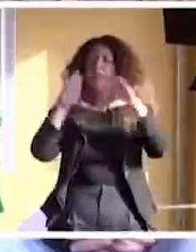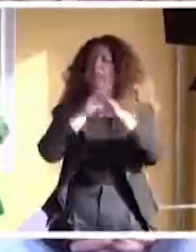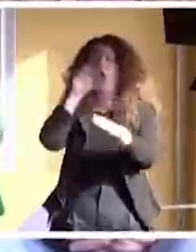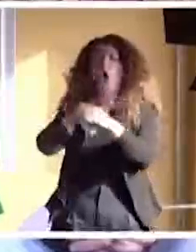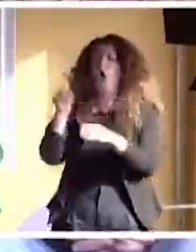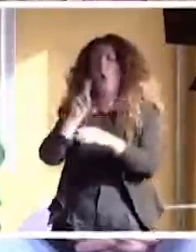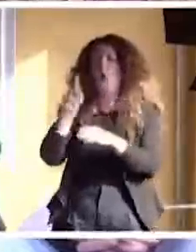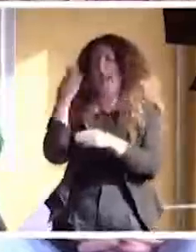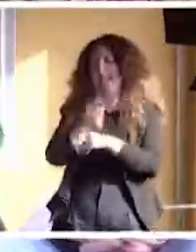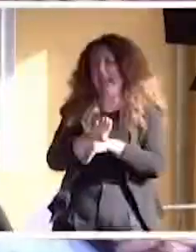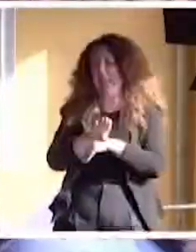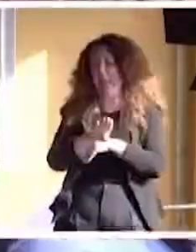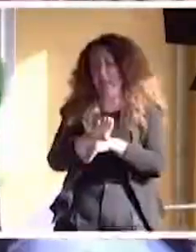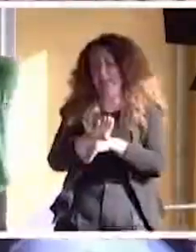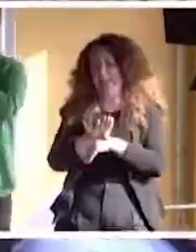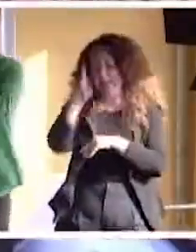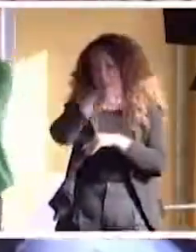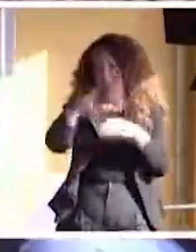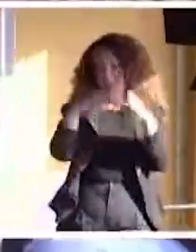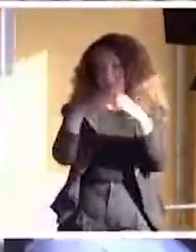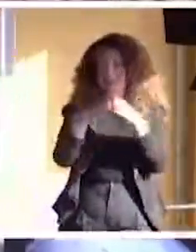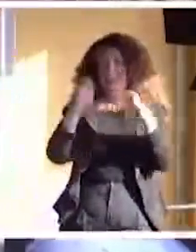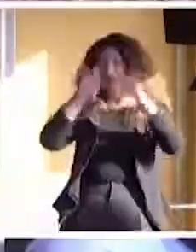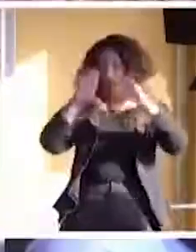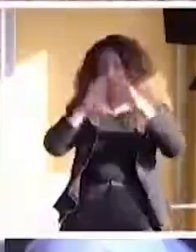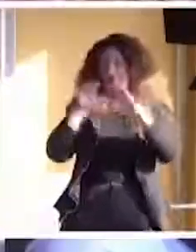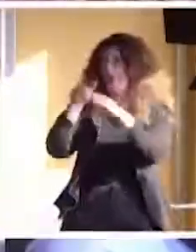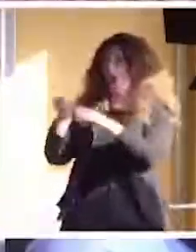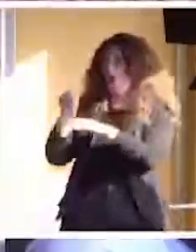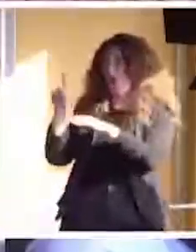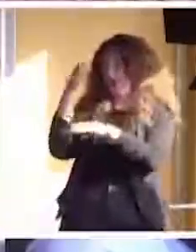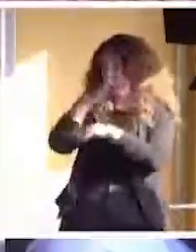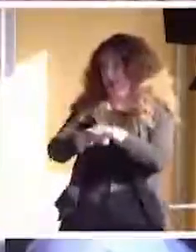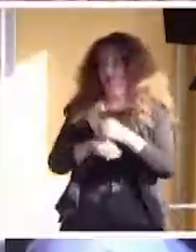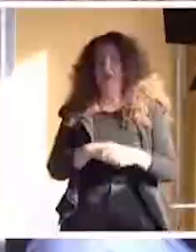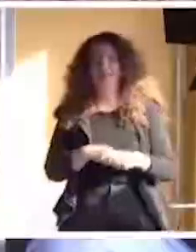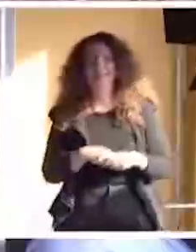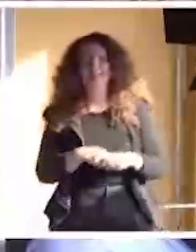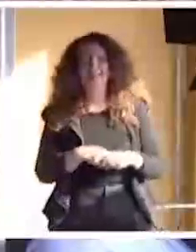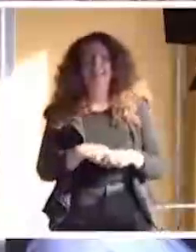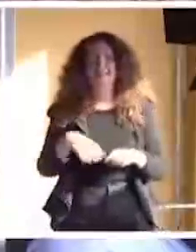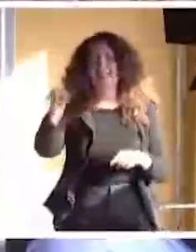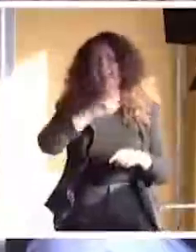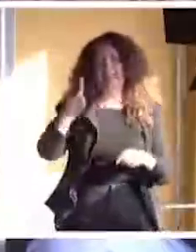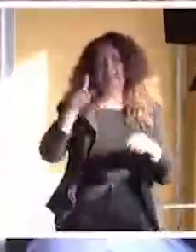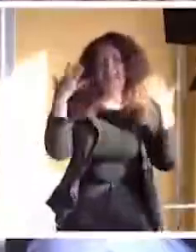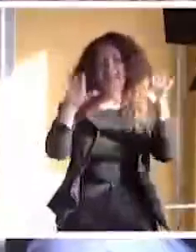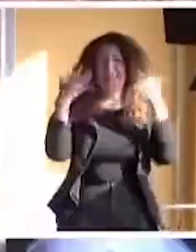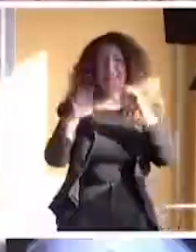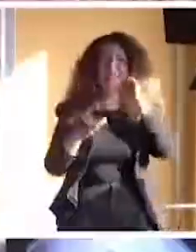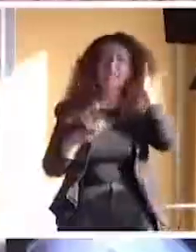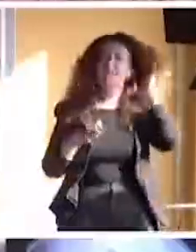Este acto no tolera transfobia, compañeras. Vuestra transfobia no con nuestro